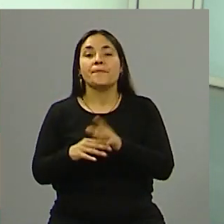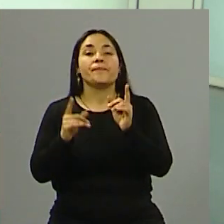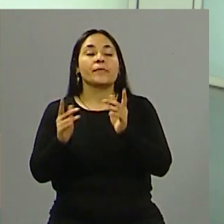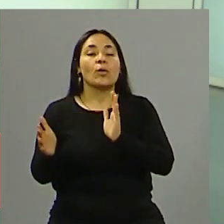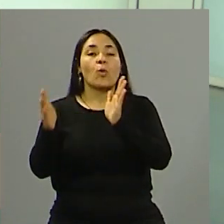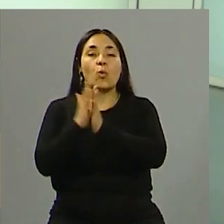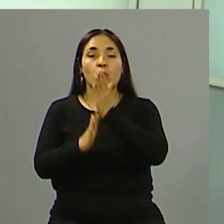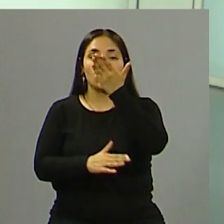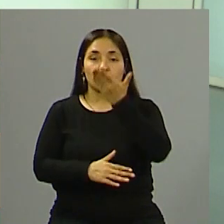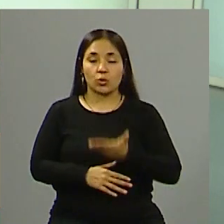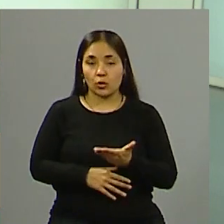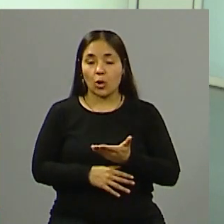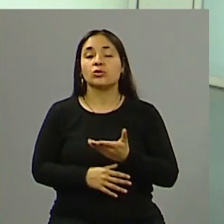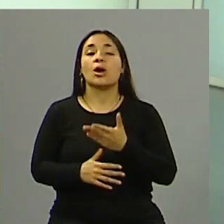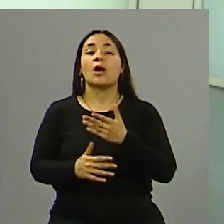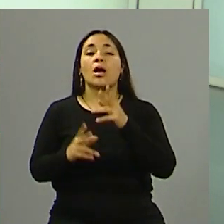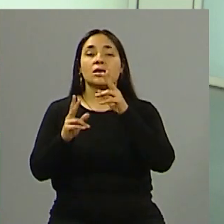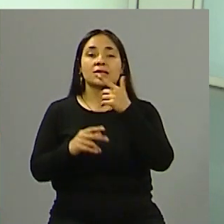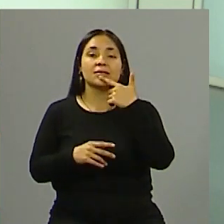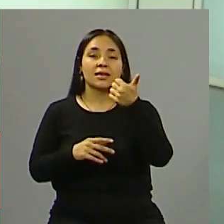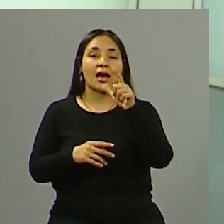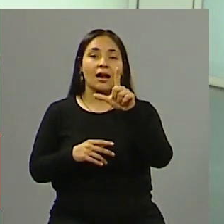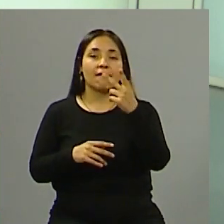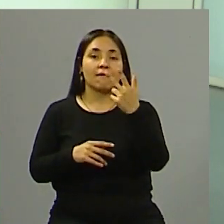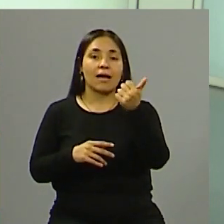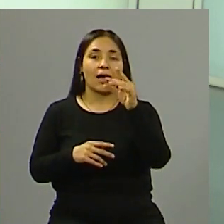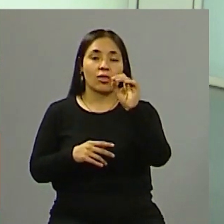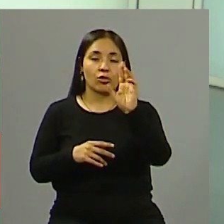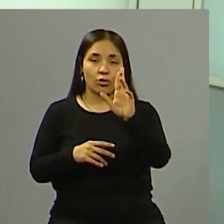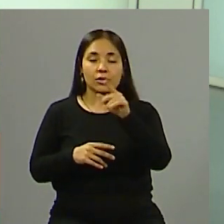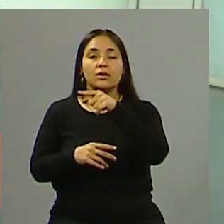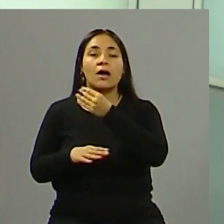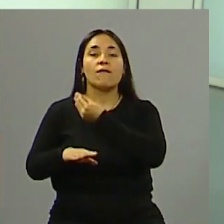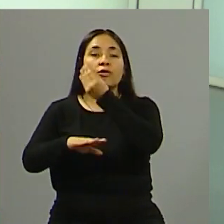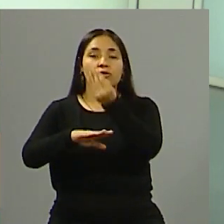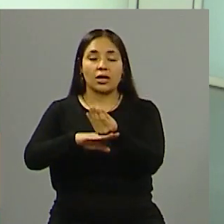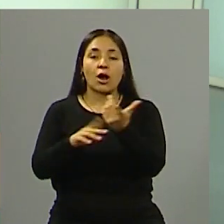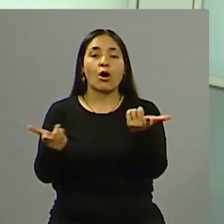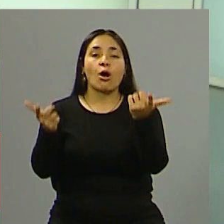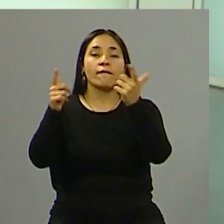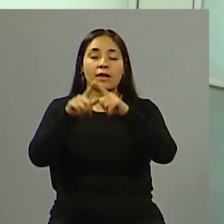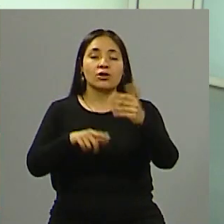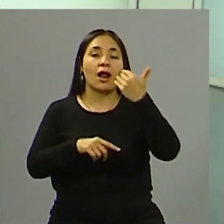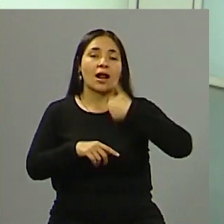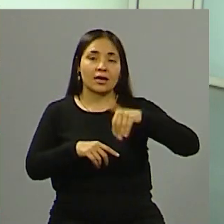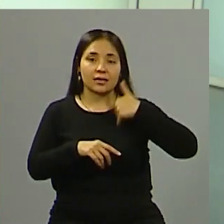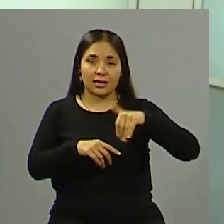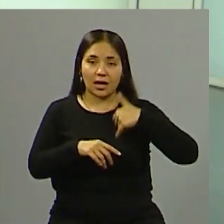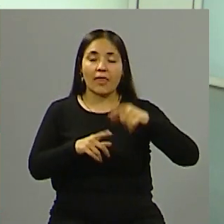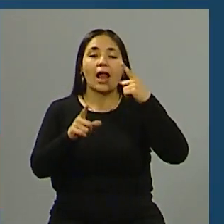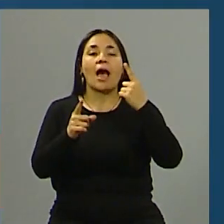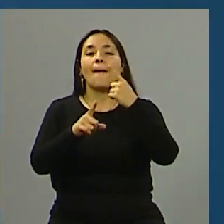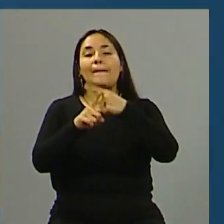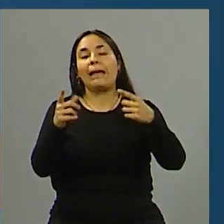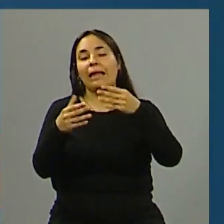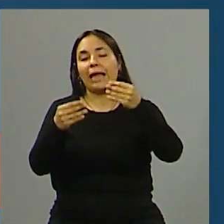vamos a hacer a este análisis con Salvador Femenía, que es vocero de la Confederación Argentina de la Mediana Empresa de la CAME. ¿Qué tal,